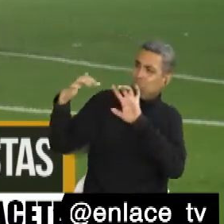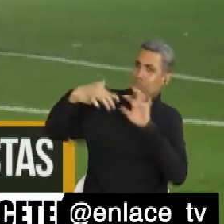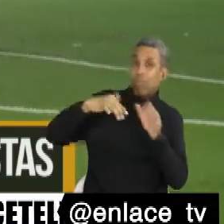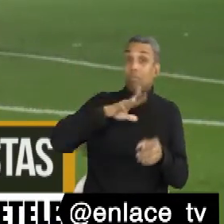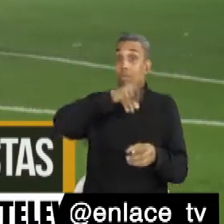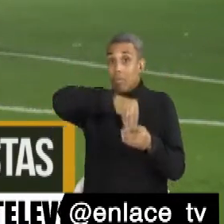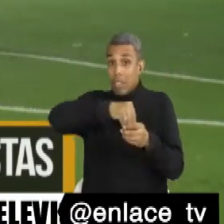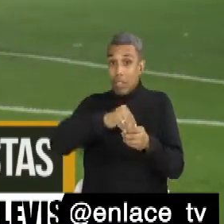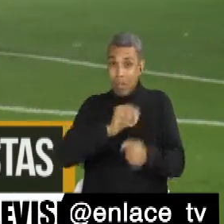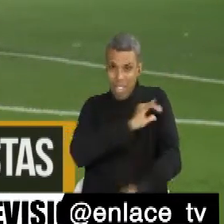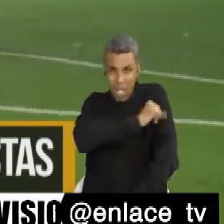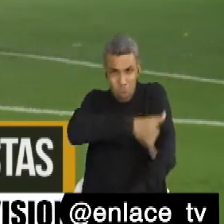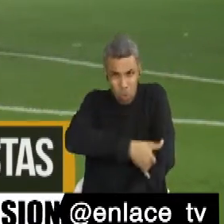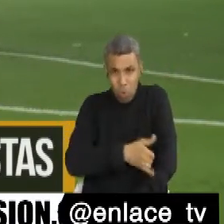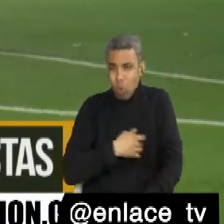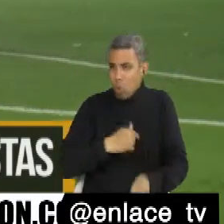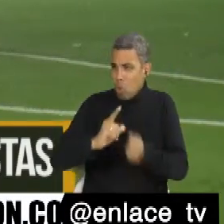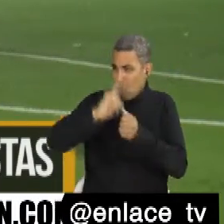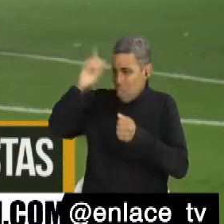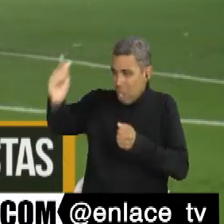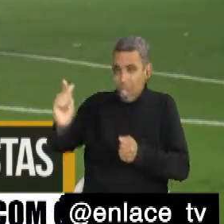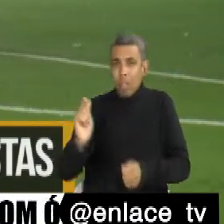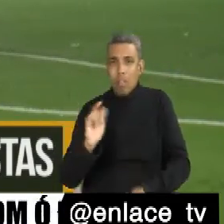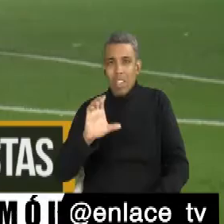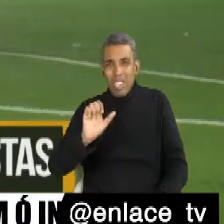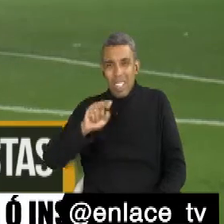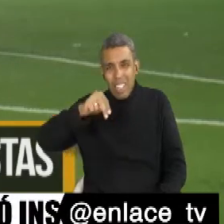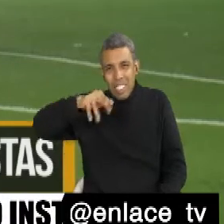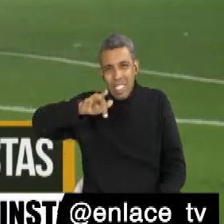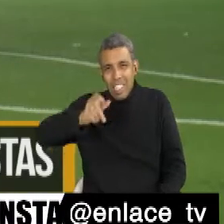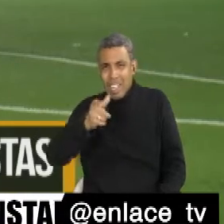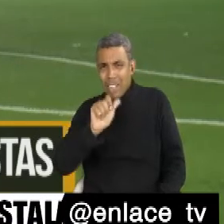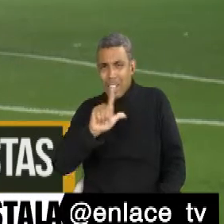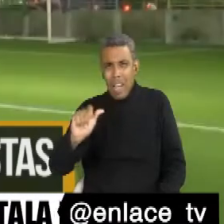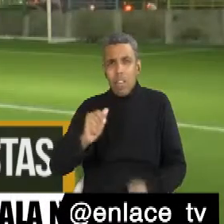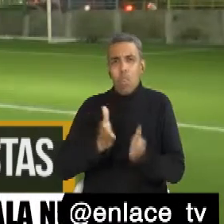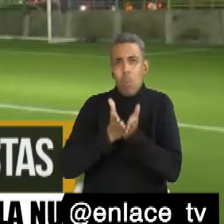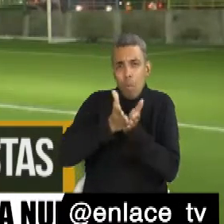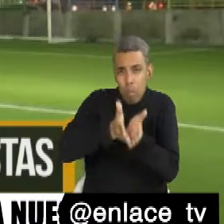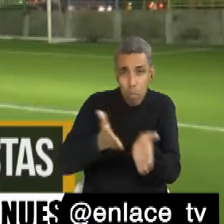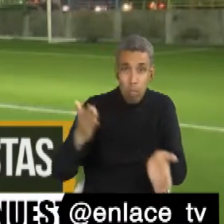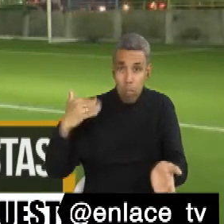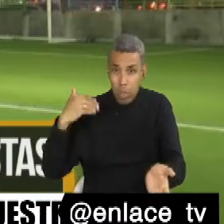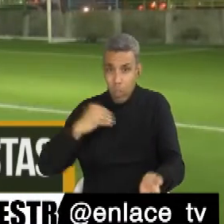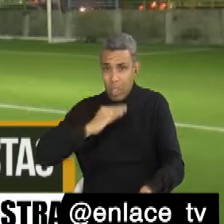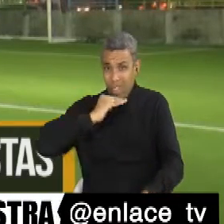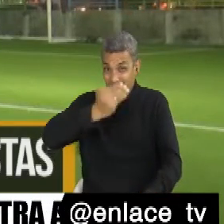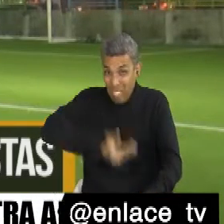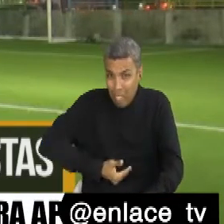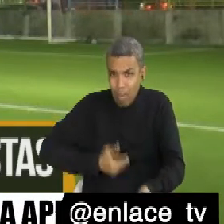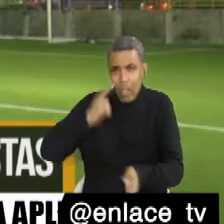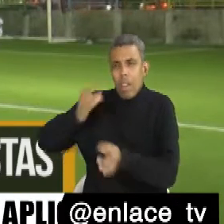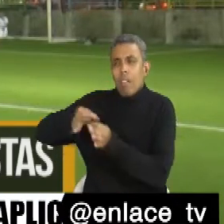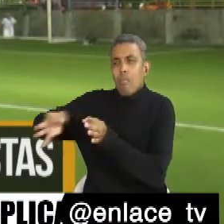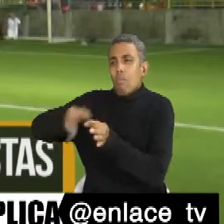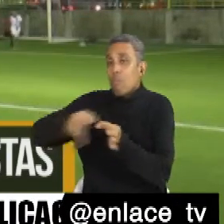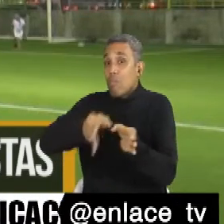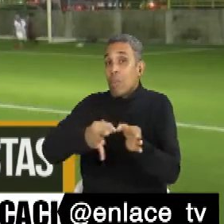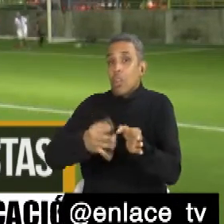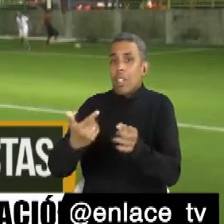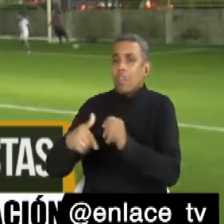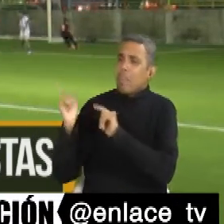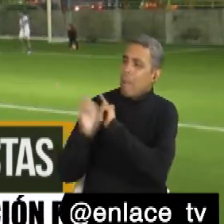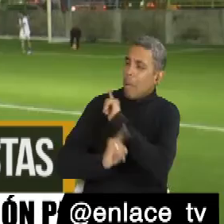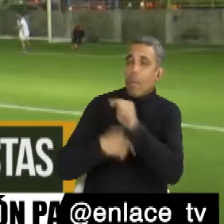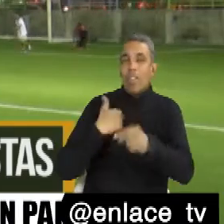de Yondó, tenemos de Puente Sogamoso, de Cantagallo, de Puerto Wilches, de Cimitarra, ¿no? Además de esto, pues la gran